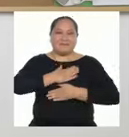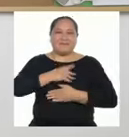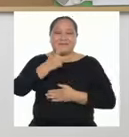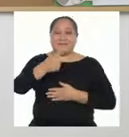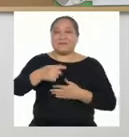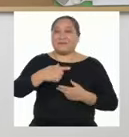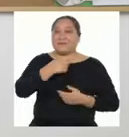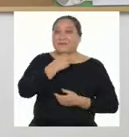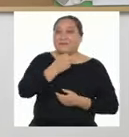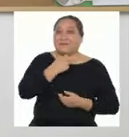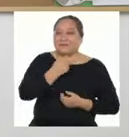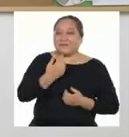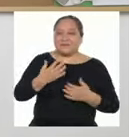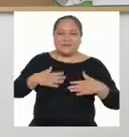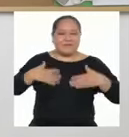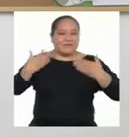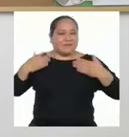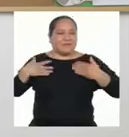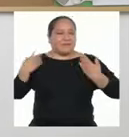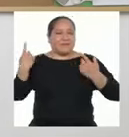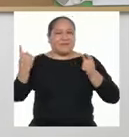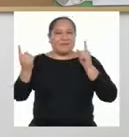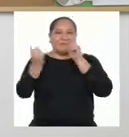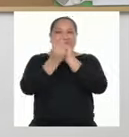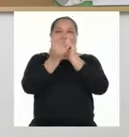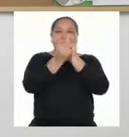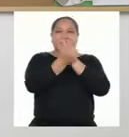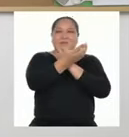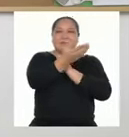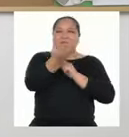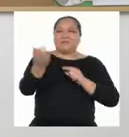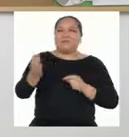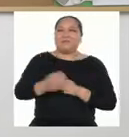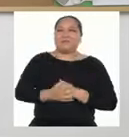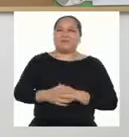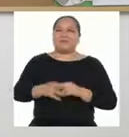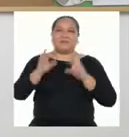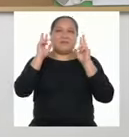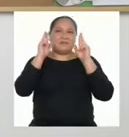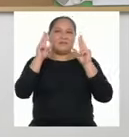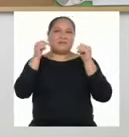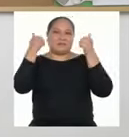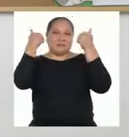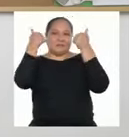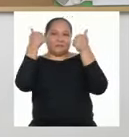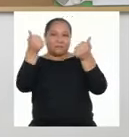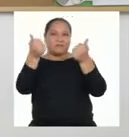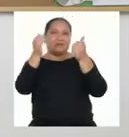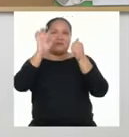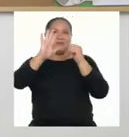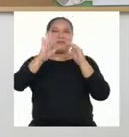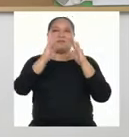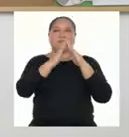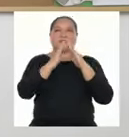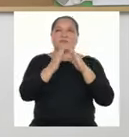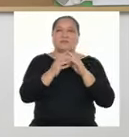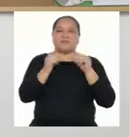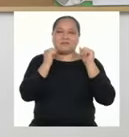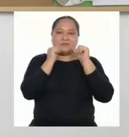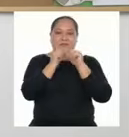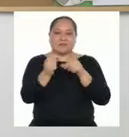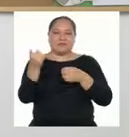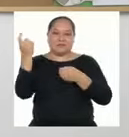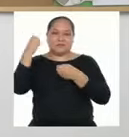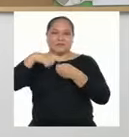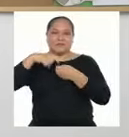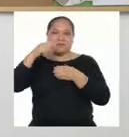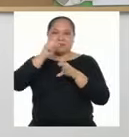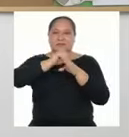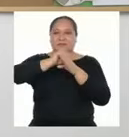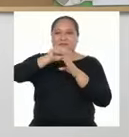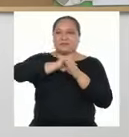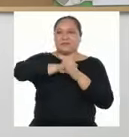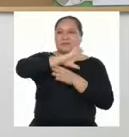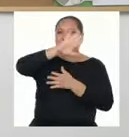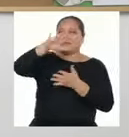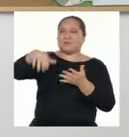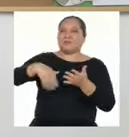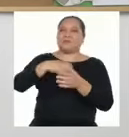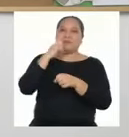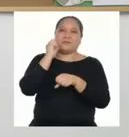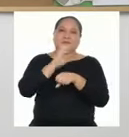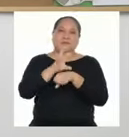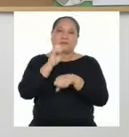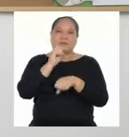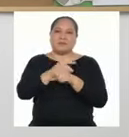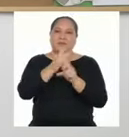Me da mucha alegría estar aquí con ustedes. Espero se encuentren bien en casa y que continúen poniendo en práctica todas las